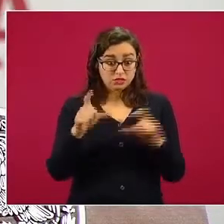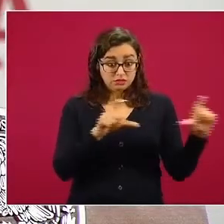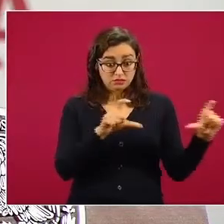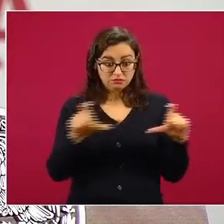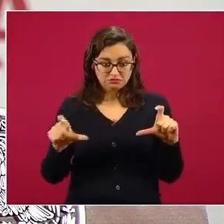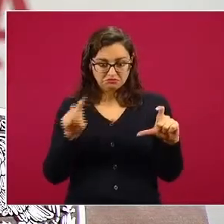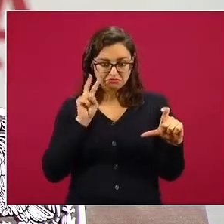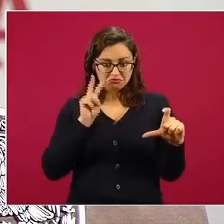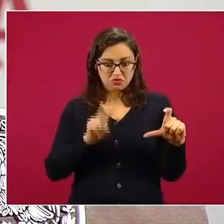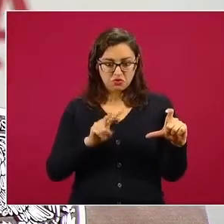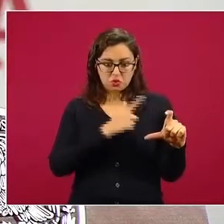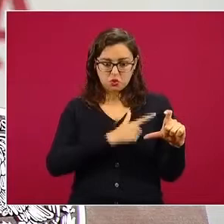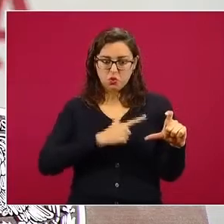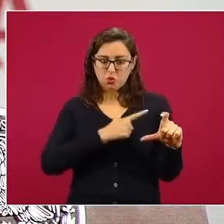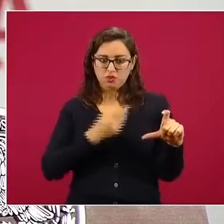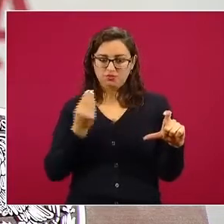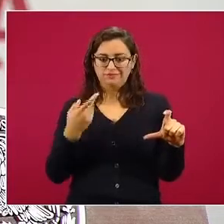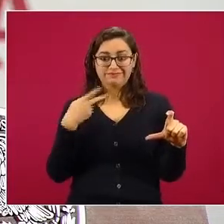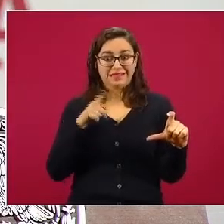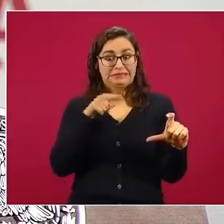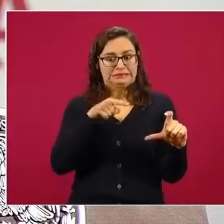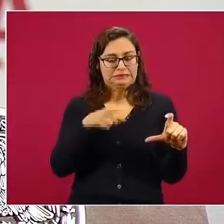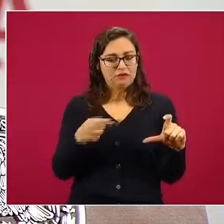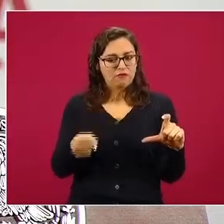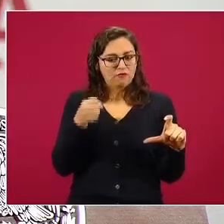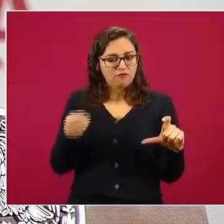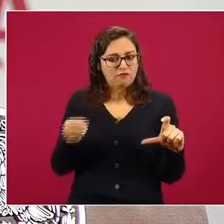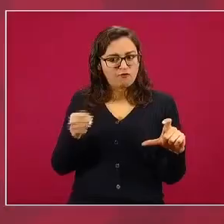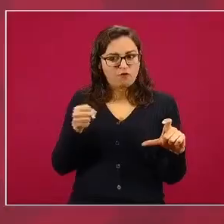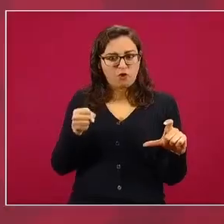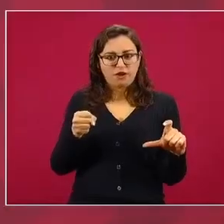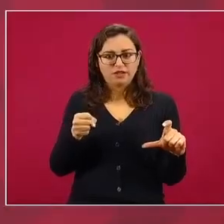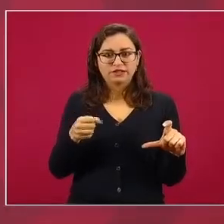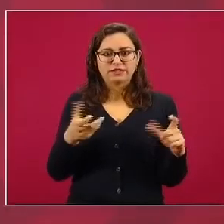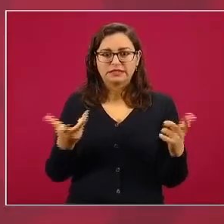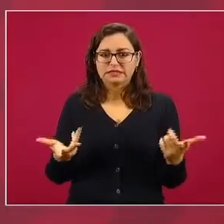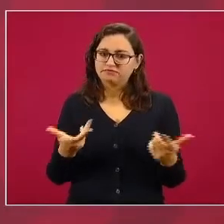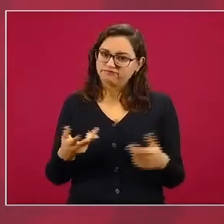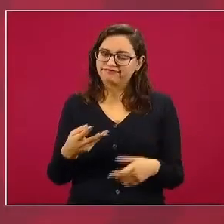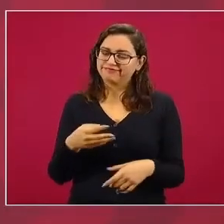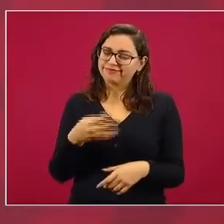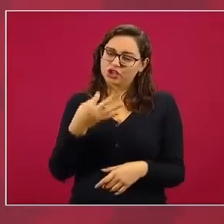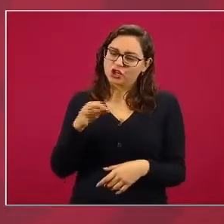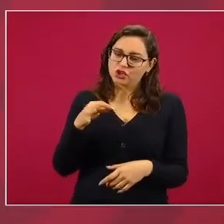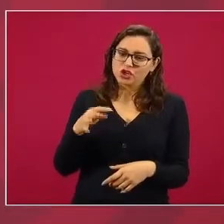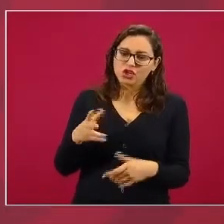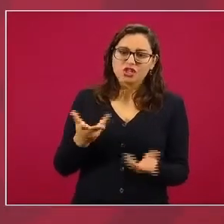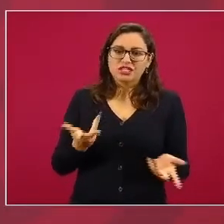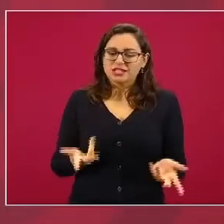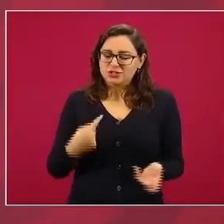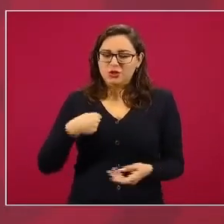repetir, no me corresponde por la investidura,